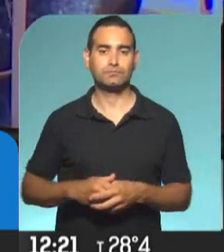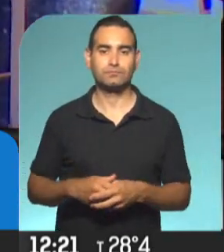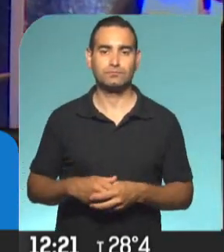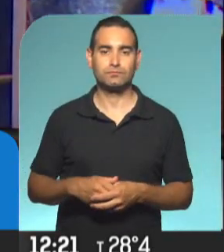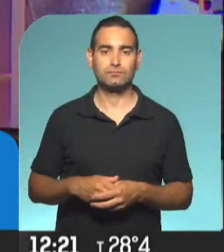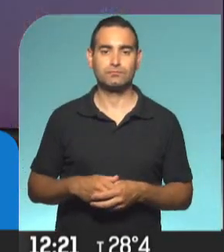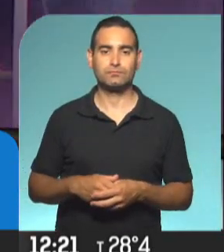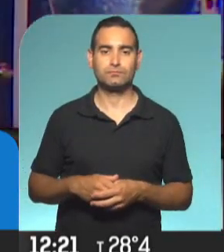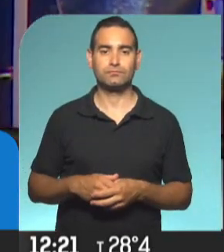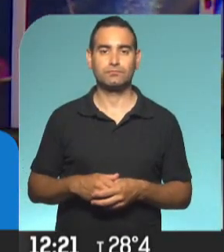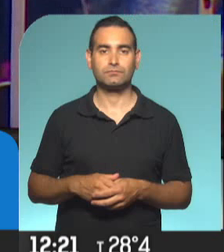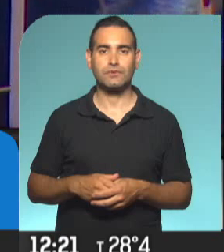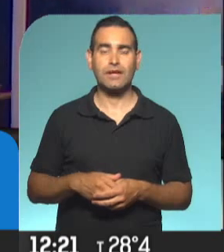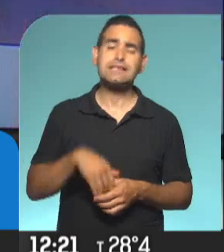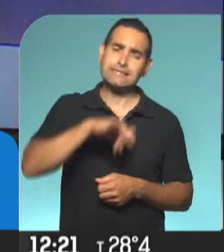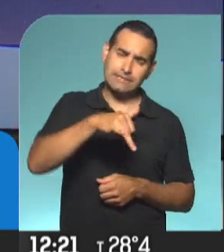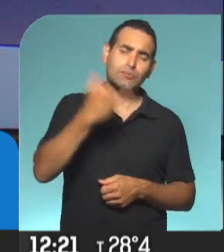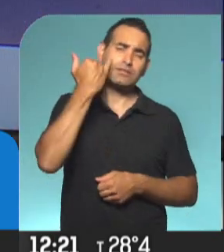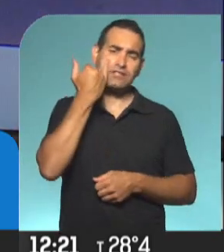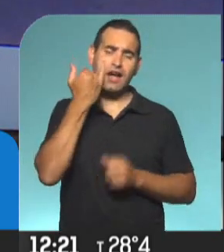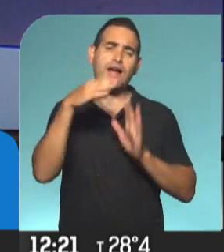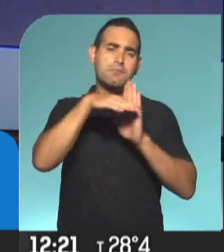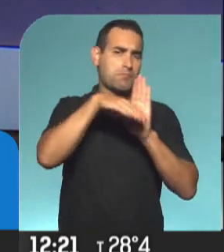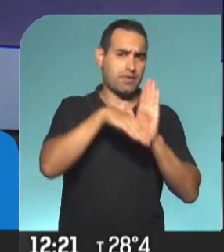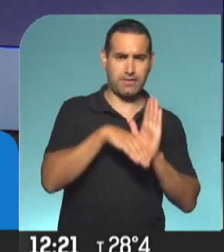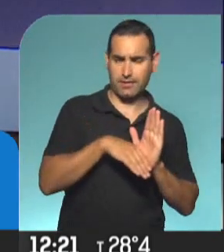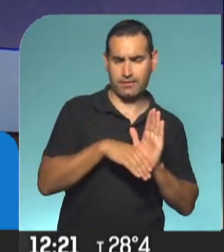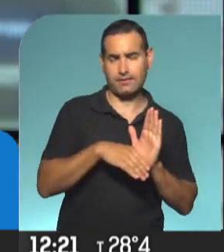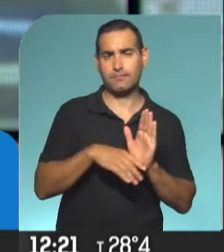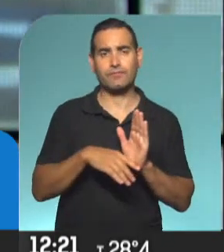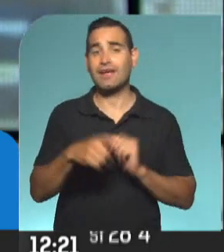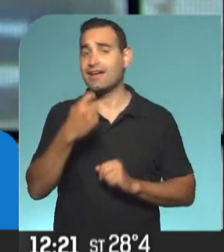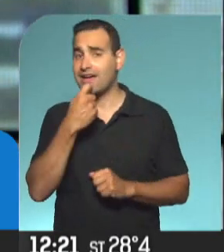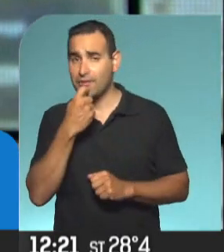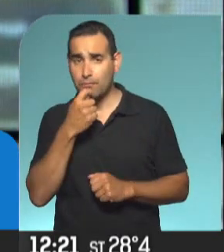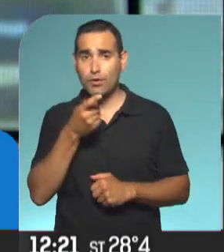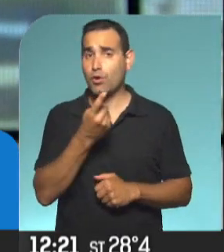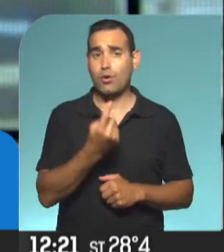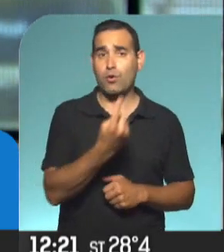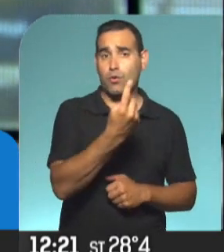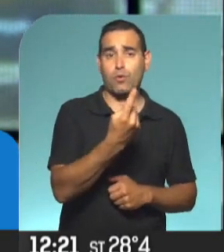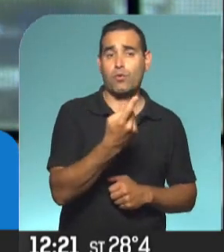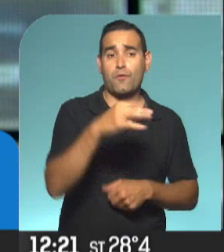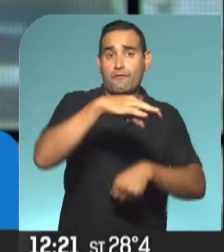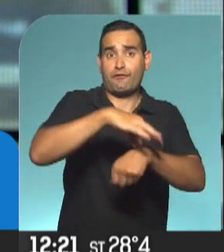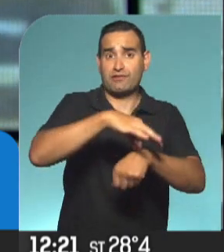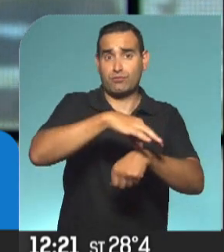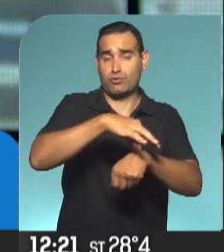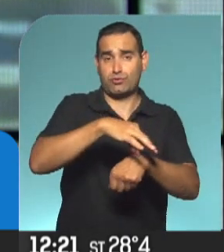colegio, ni los docentes. Sí, se han tomado medidas rápidamente cuando alguno de los miembros de la comunidad